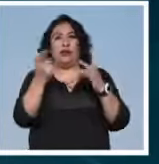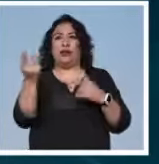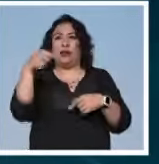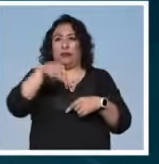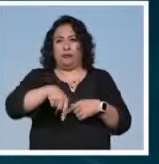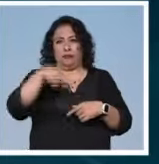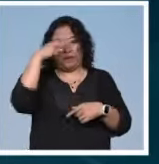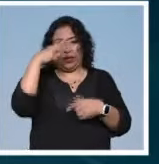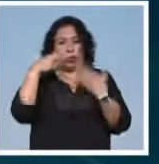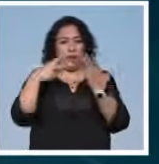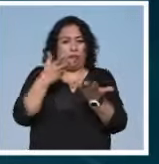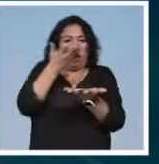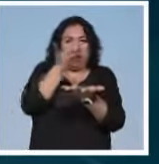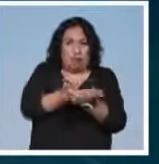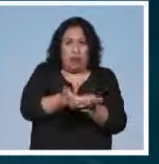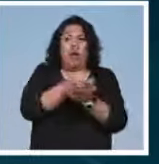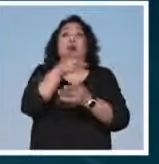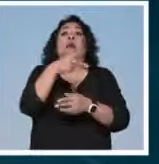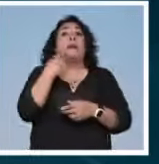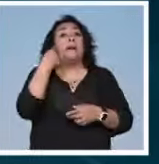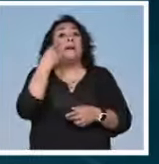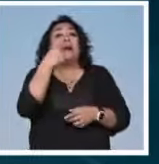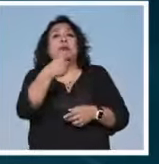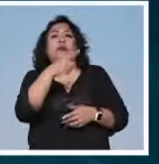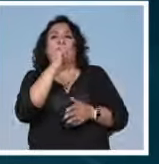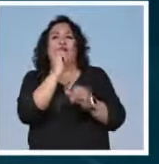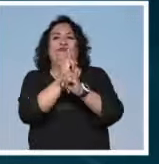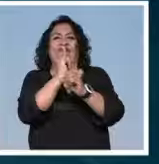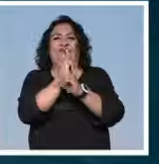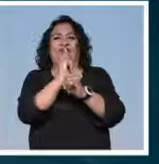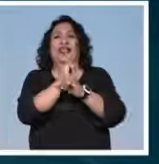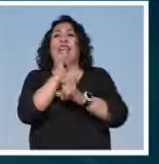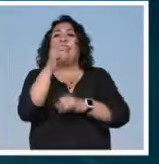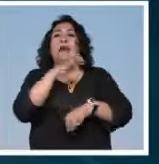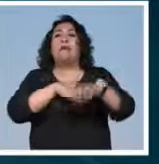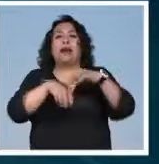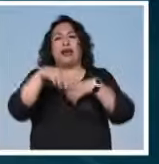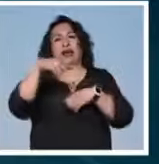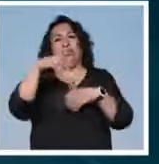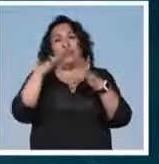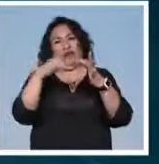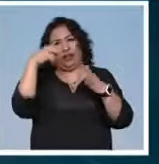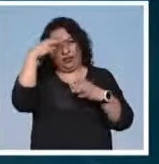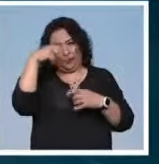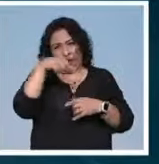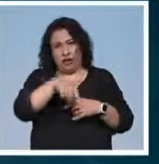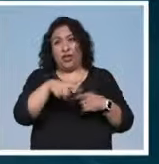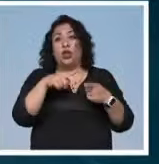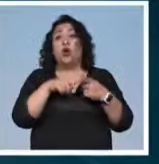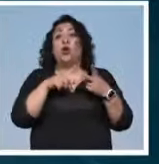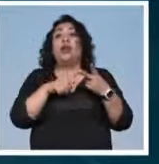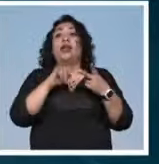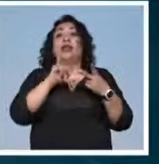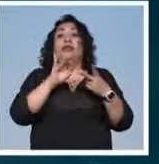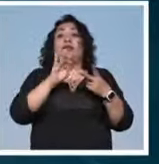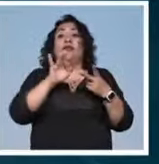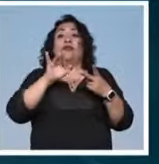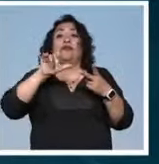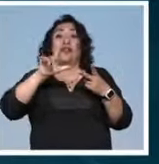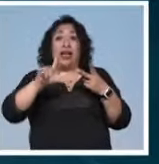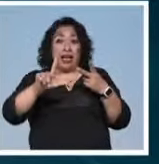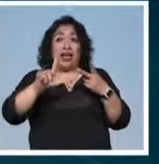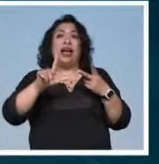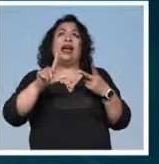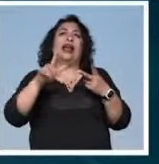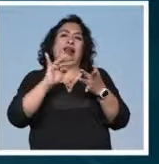La mano en la mano, está disponible en el sitio electrónico de la Embajada de Francia en México y en el del Instituto Francés para América Latina